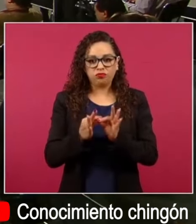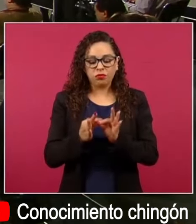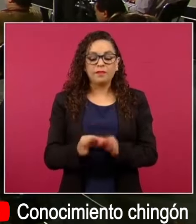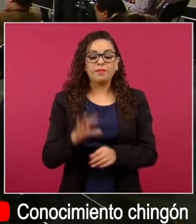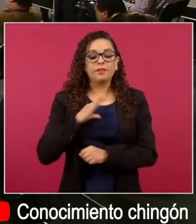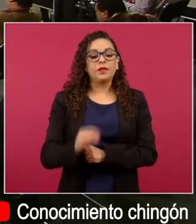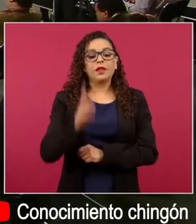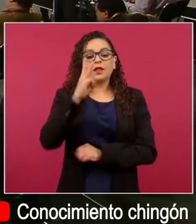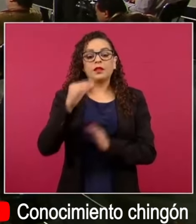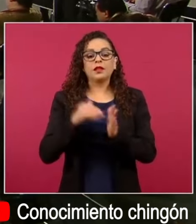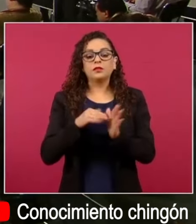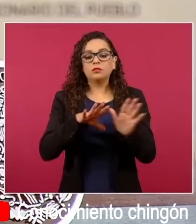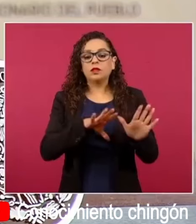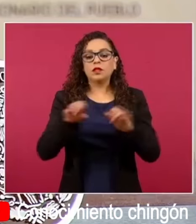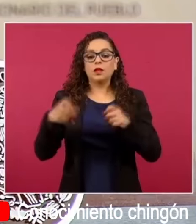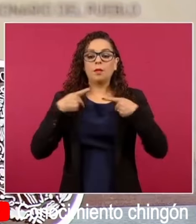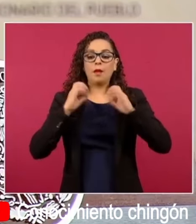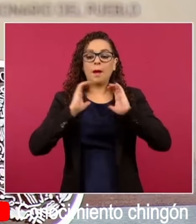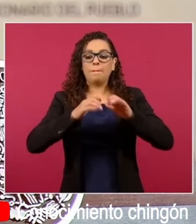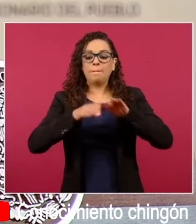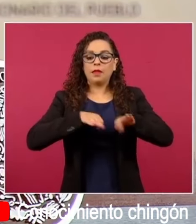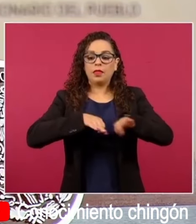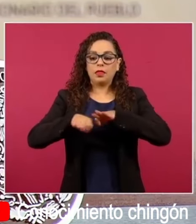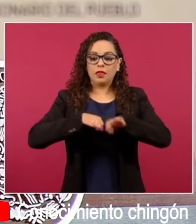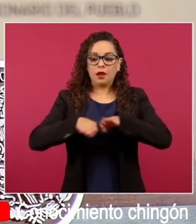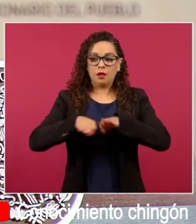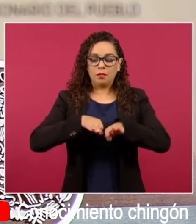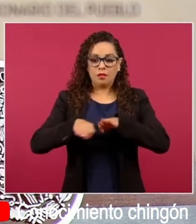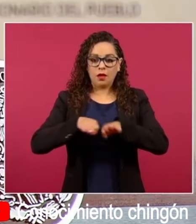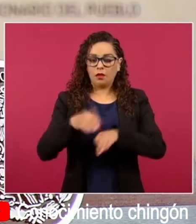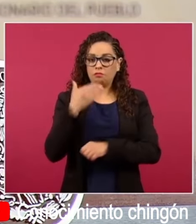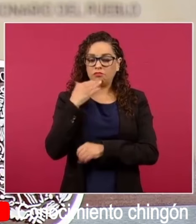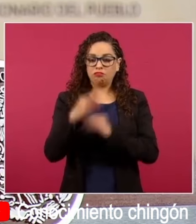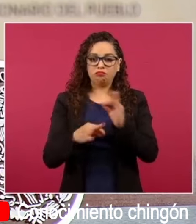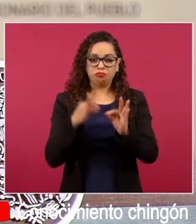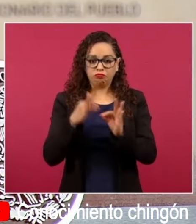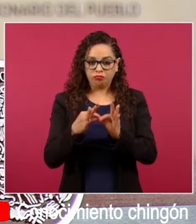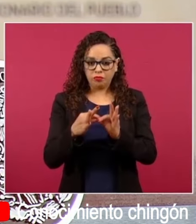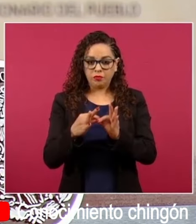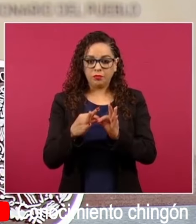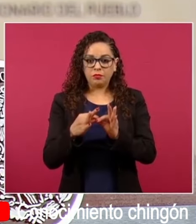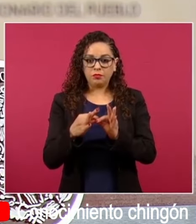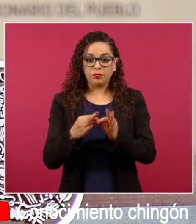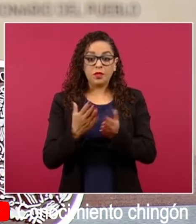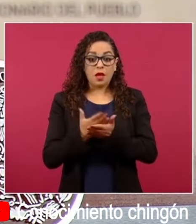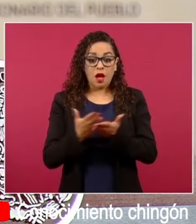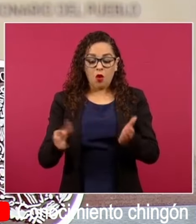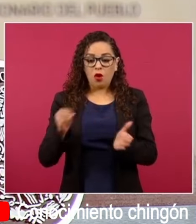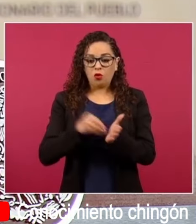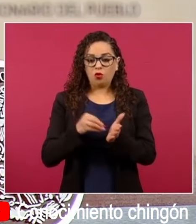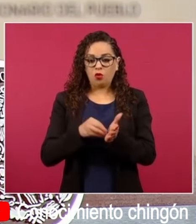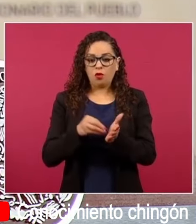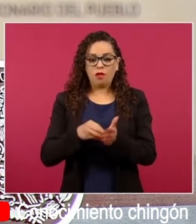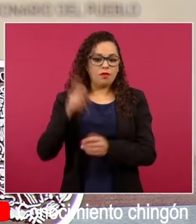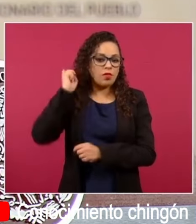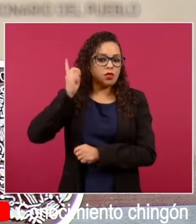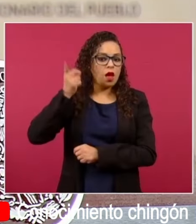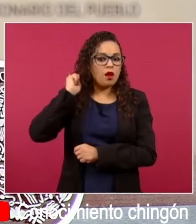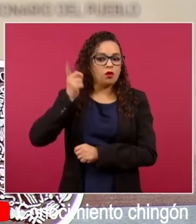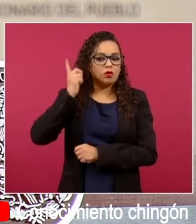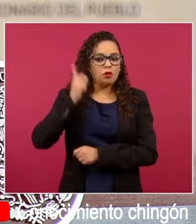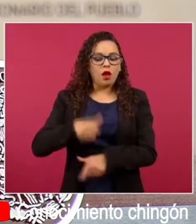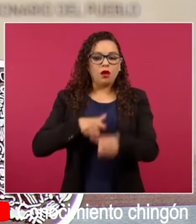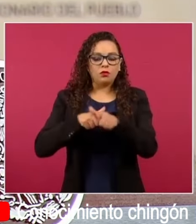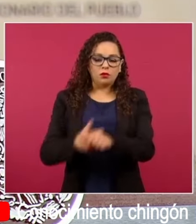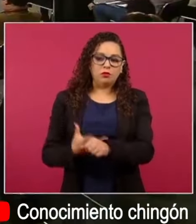3.500 empleos directos y 45 mil empleos indirectos que siguen al día de hoy todos los días construyendo el tramo